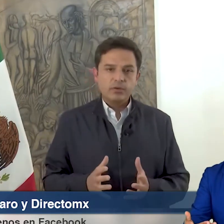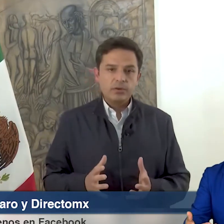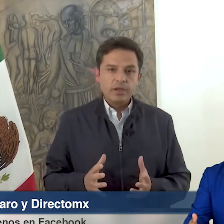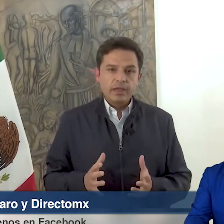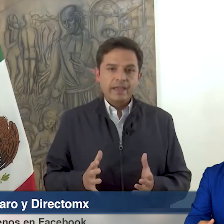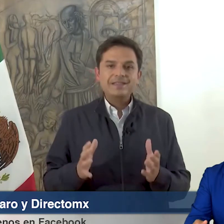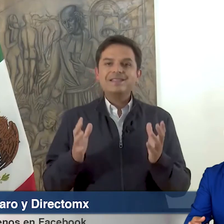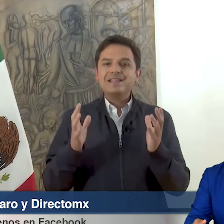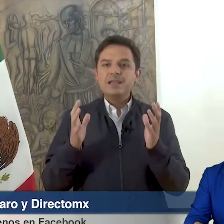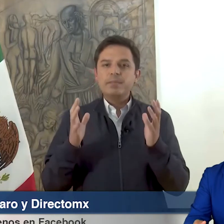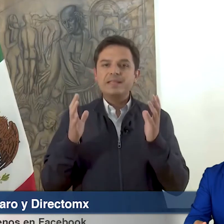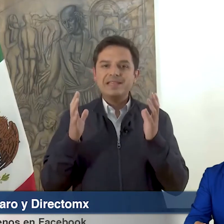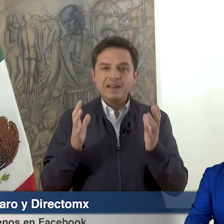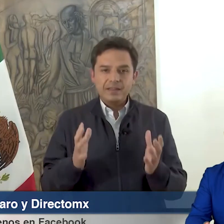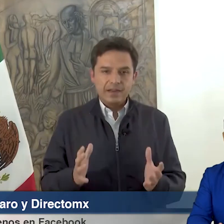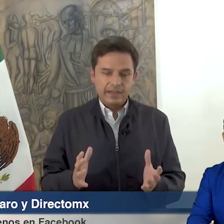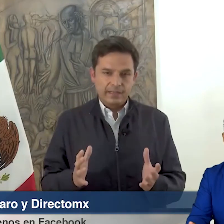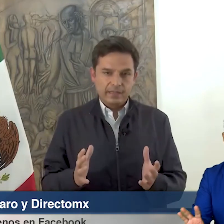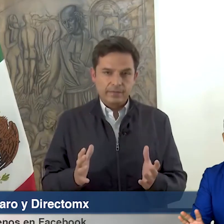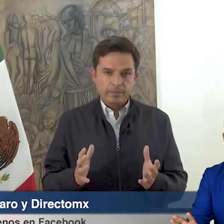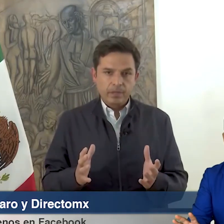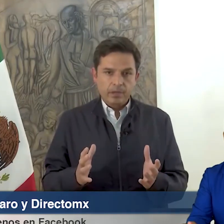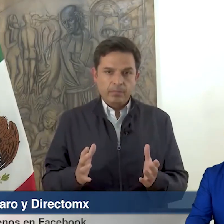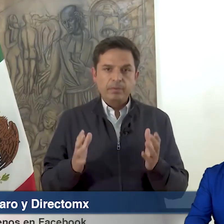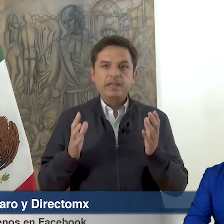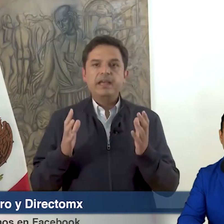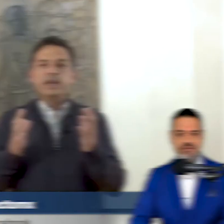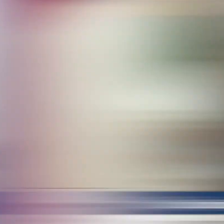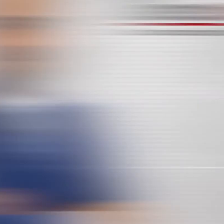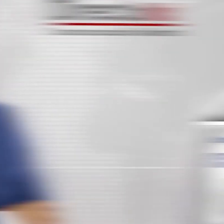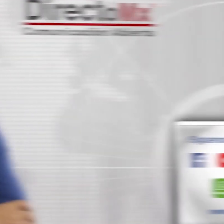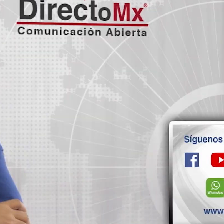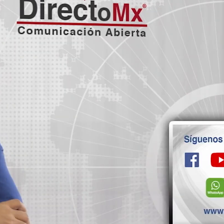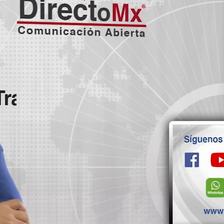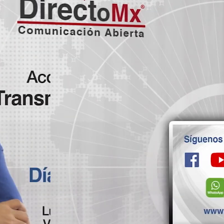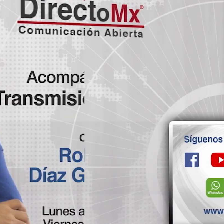hablar de negligencia criminal, así se llama, así está tipificado.